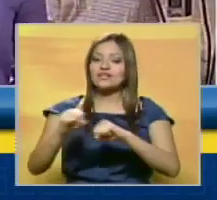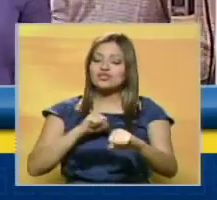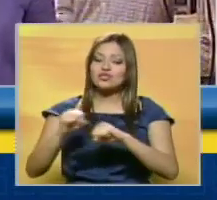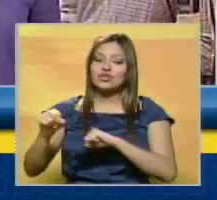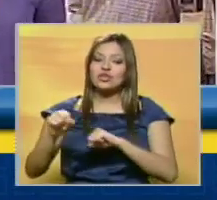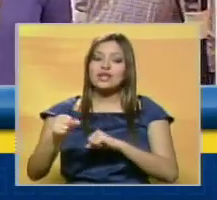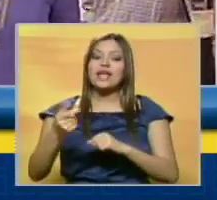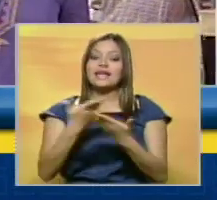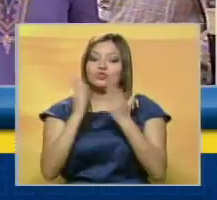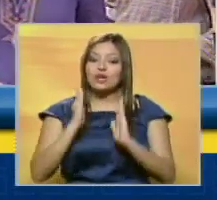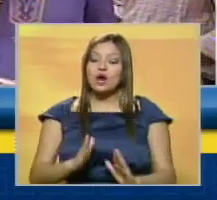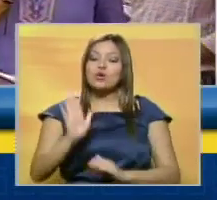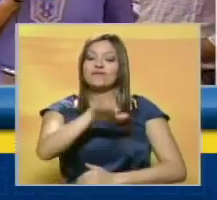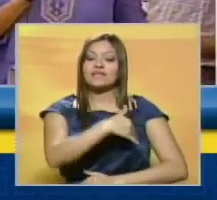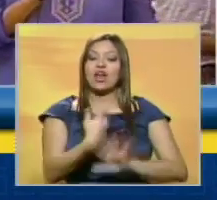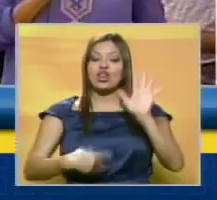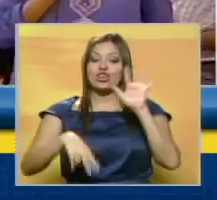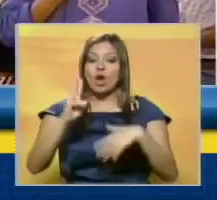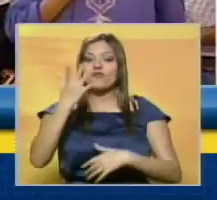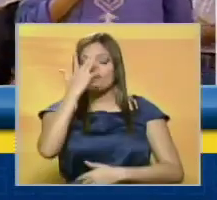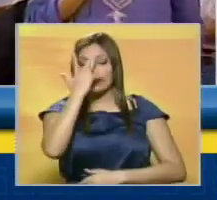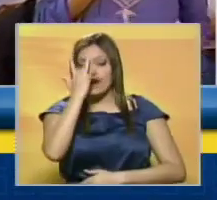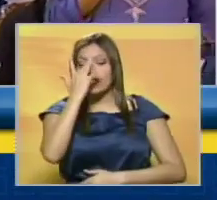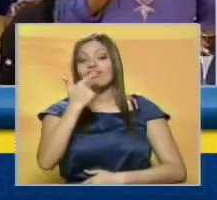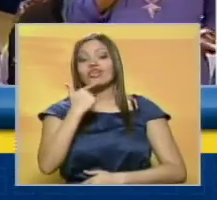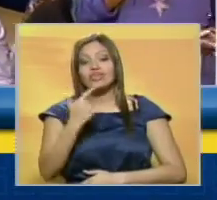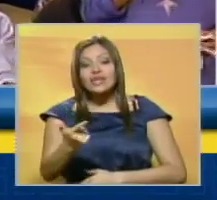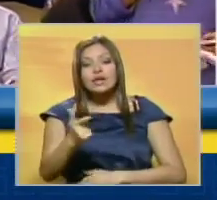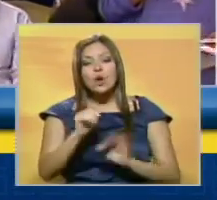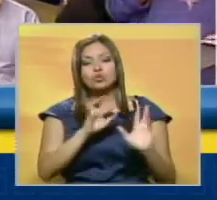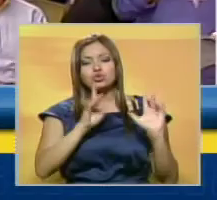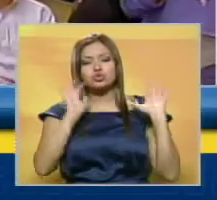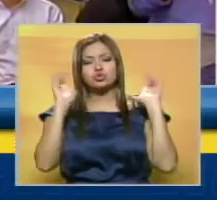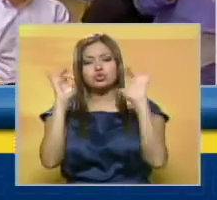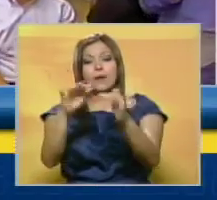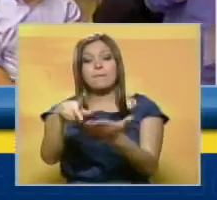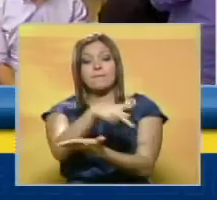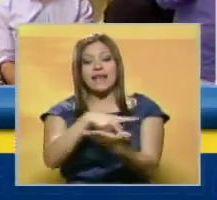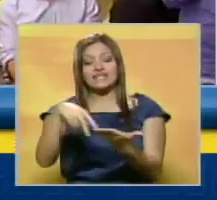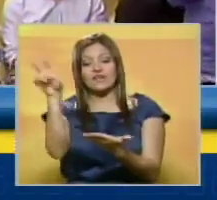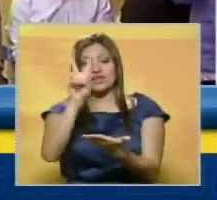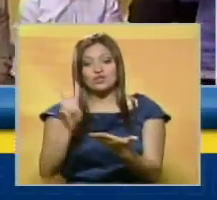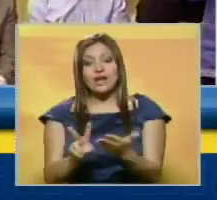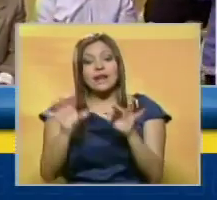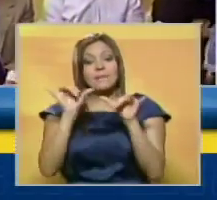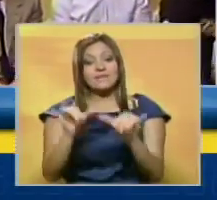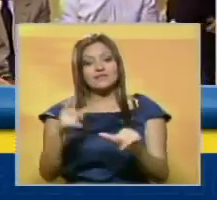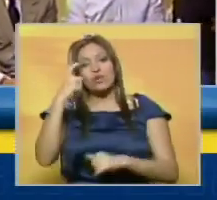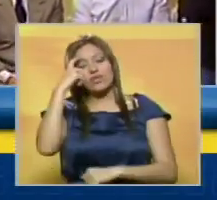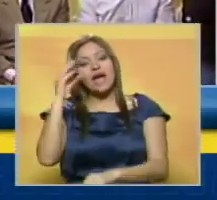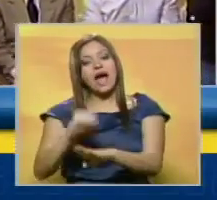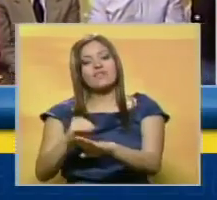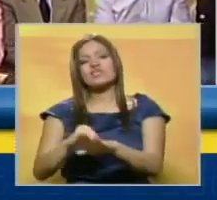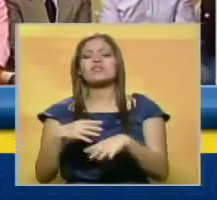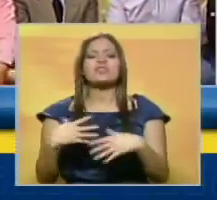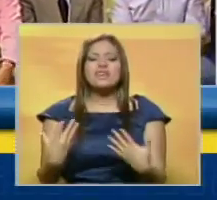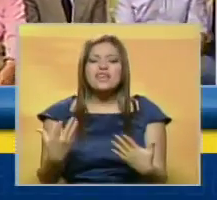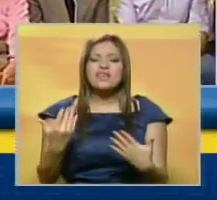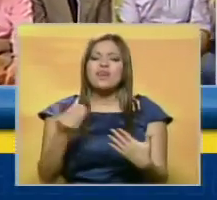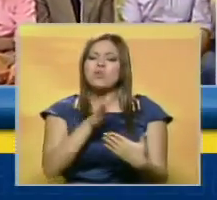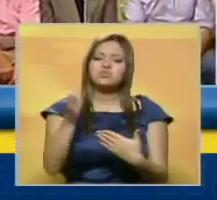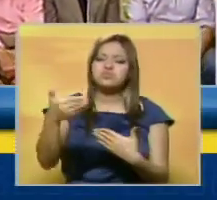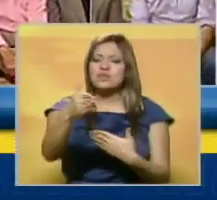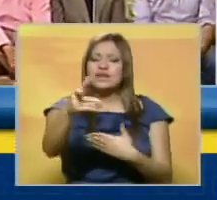estudiantes universitarios el 12 de febrero. Dijeron que la concentración va a ser en Plaza Venezuela y que ese mismo día van a anunciar la ruta que va a tomar